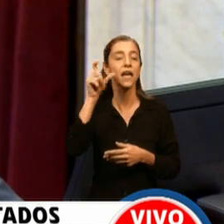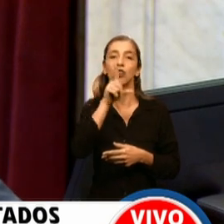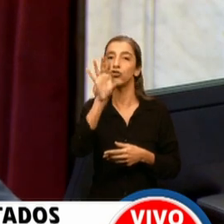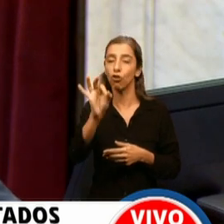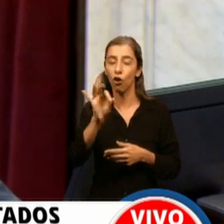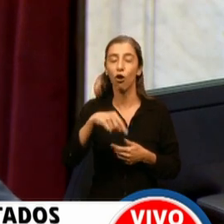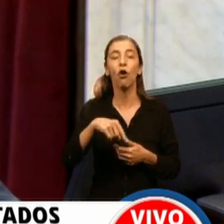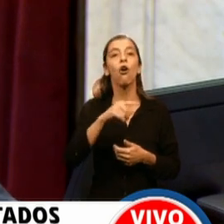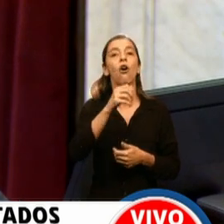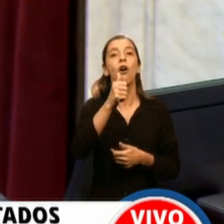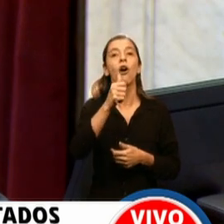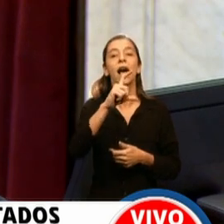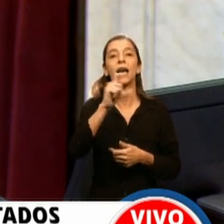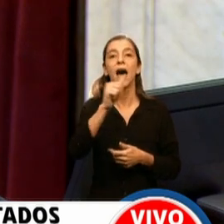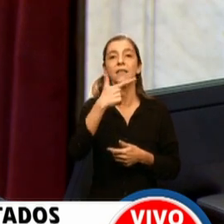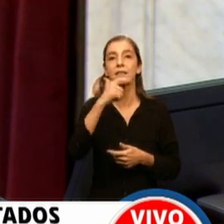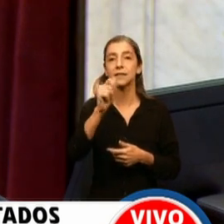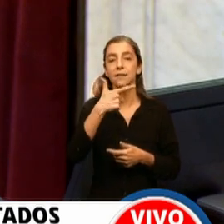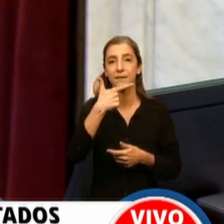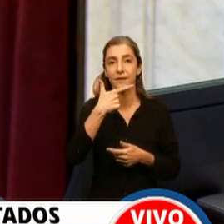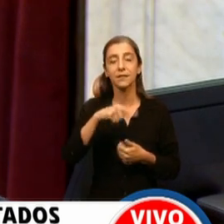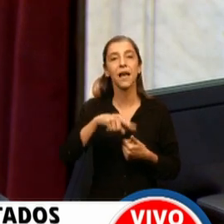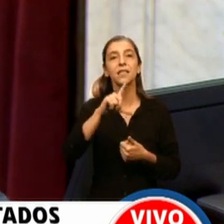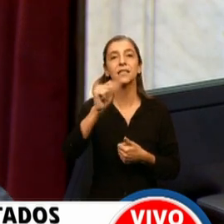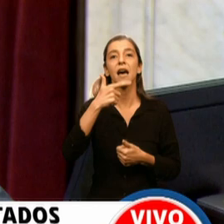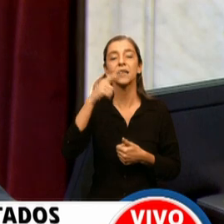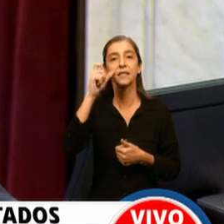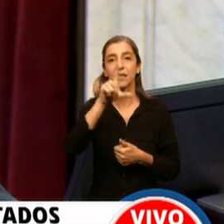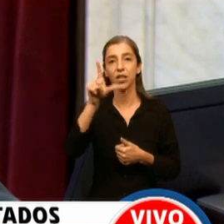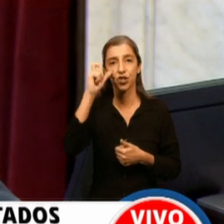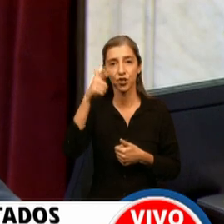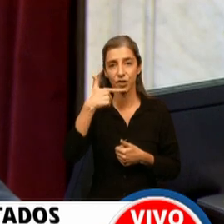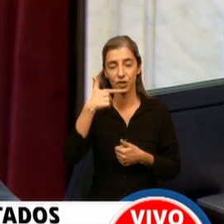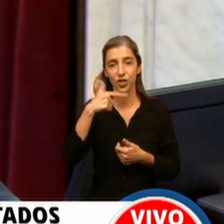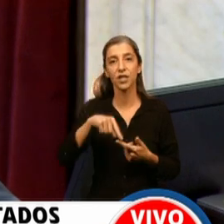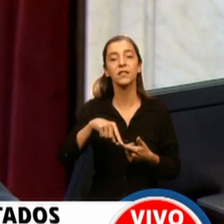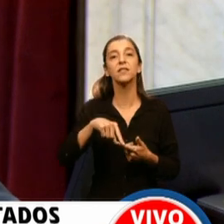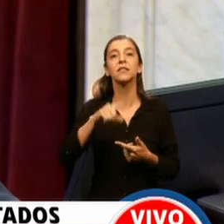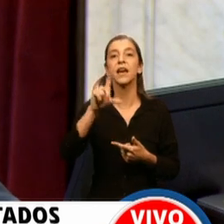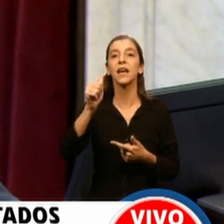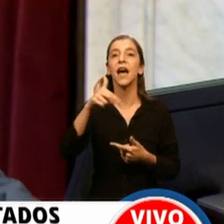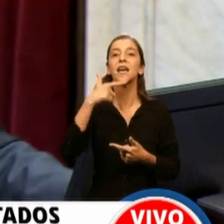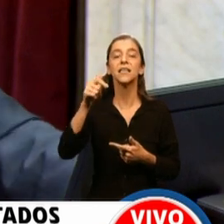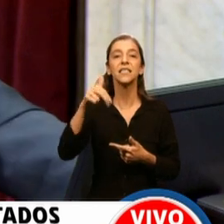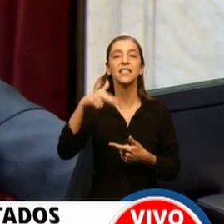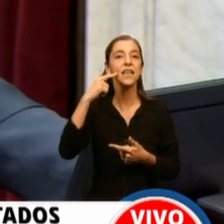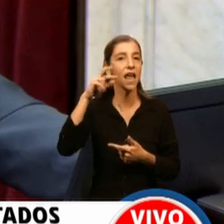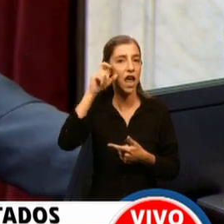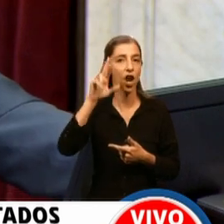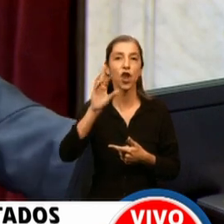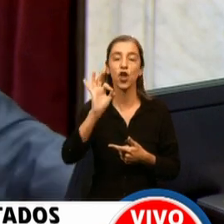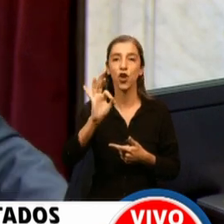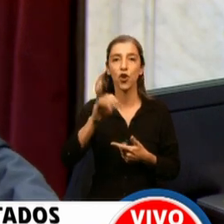diputado casa sergio diputada casilla graciela diputado cassinerio paulo